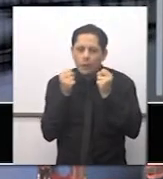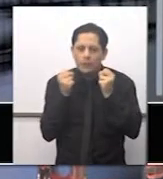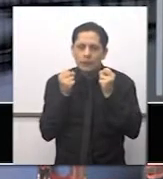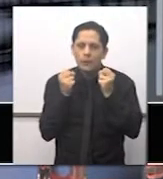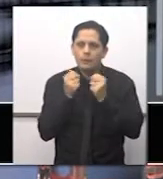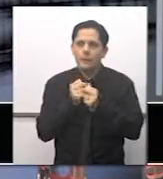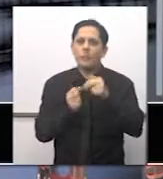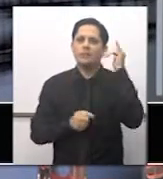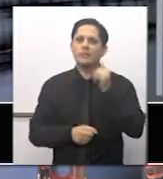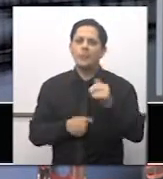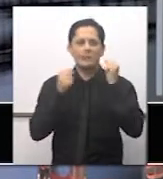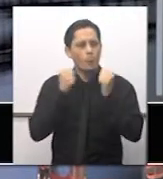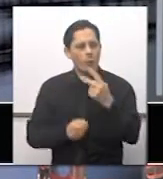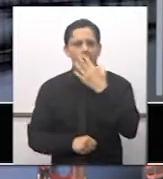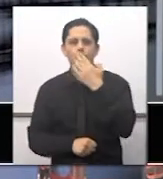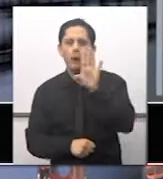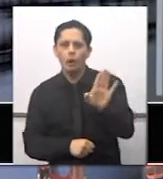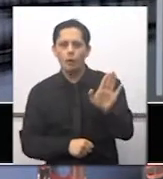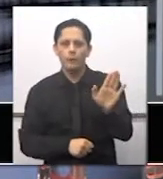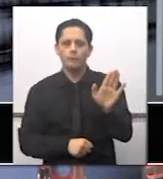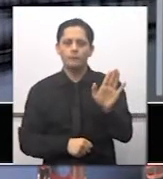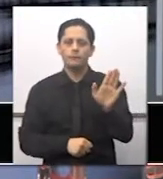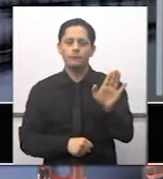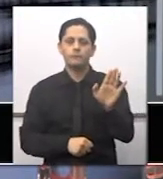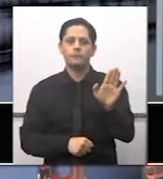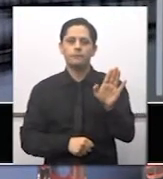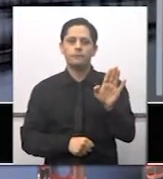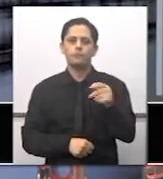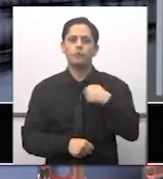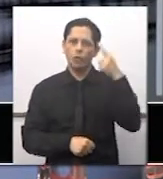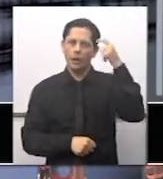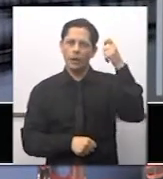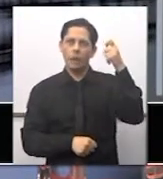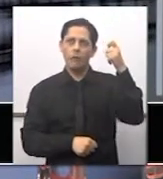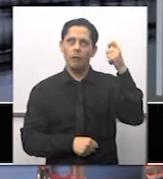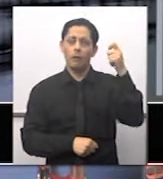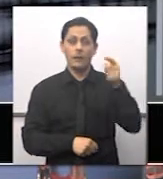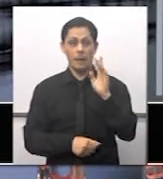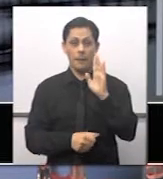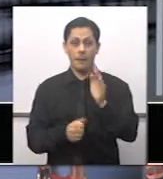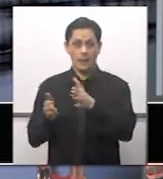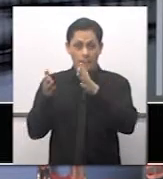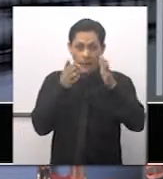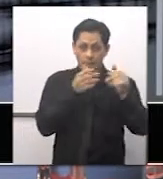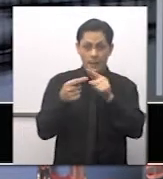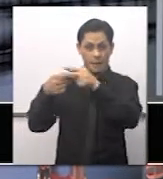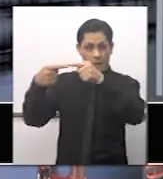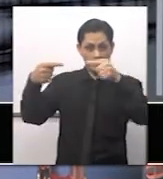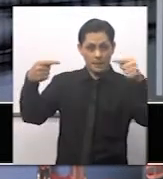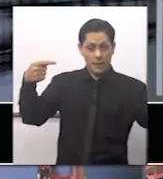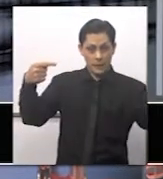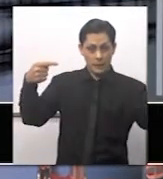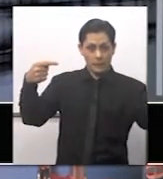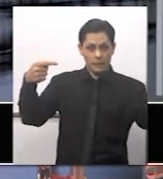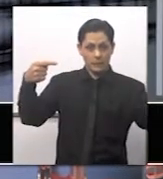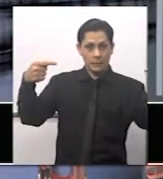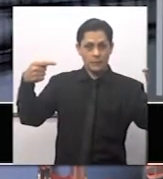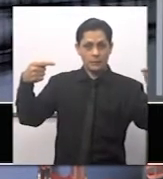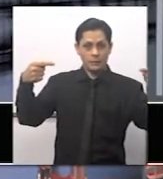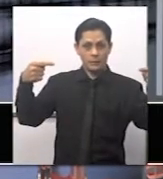siempre se puede hacer mejor. Yo creo que en una primera instancia, en las primeras semanas,